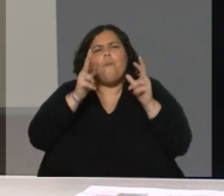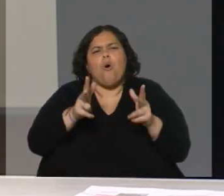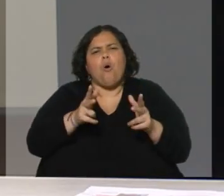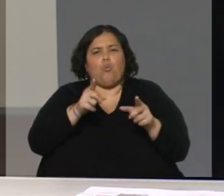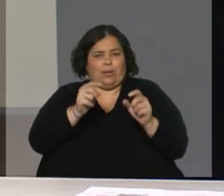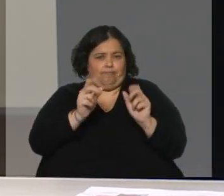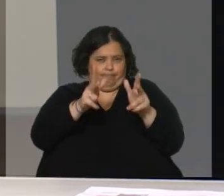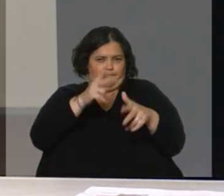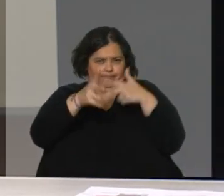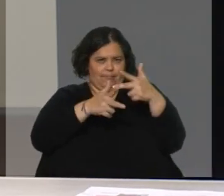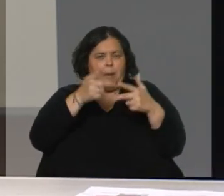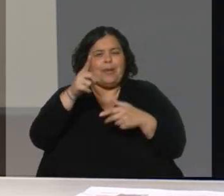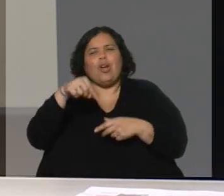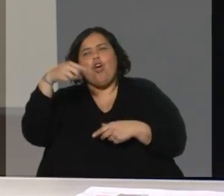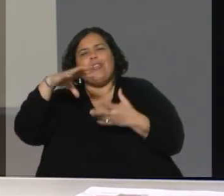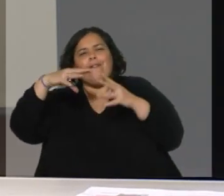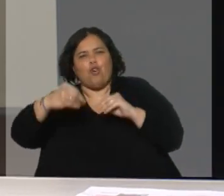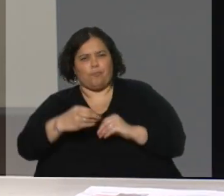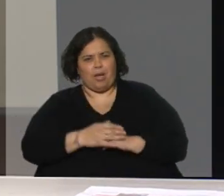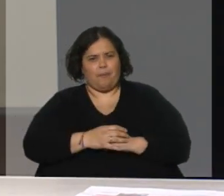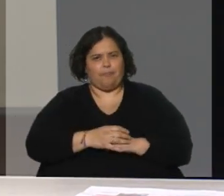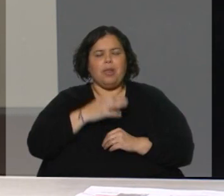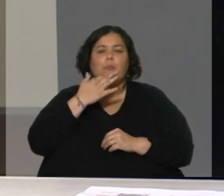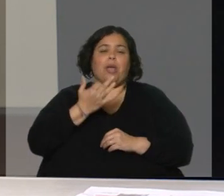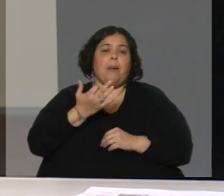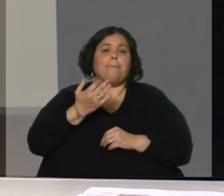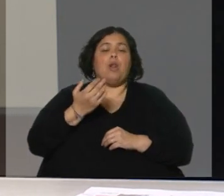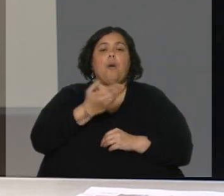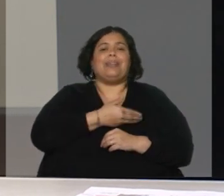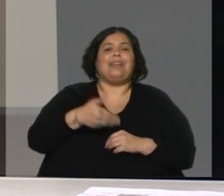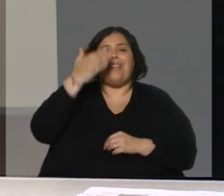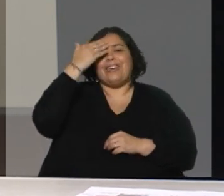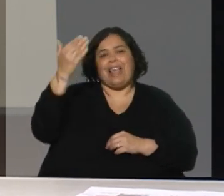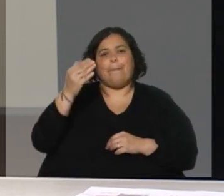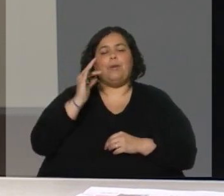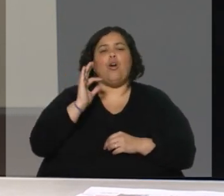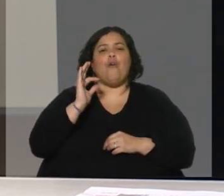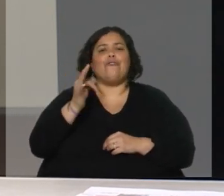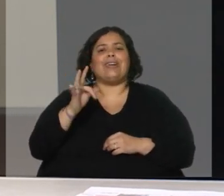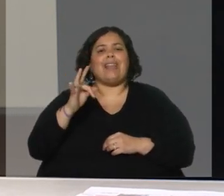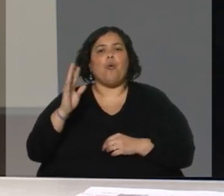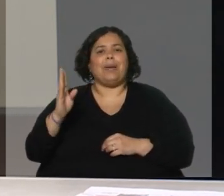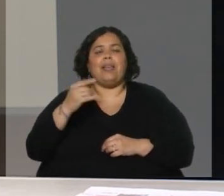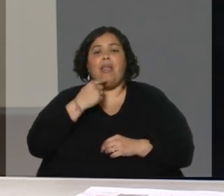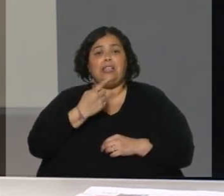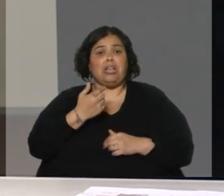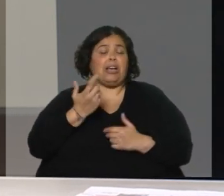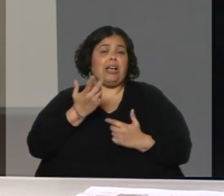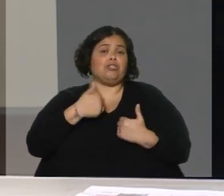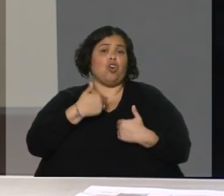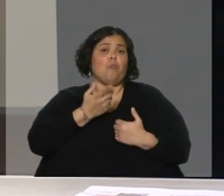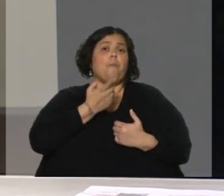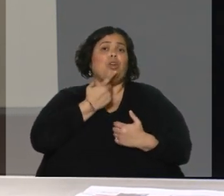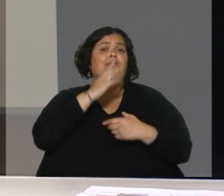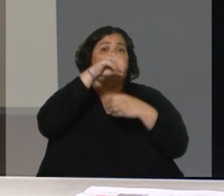de lo que ya ha dicho y bueno Pereira públicamente me acusó de politizar la justicia que eso sería